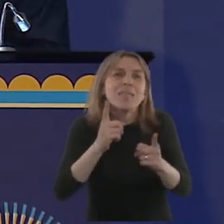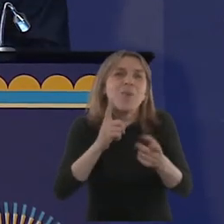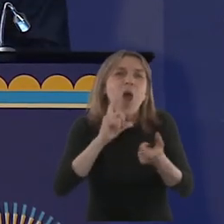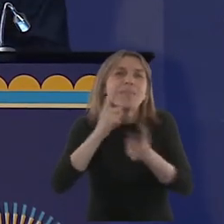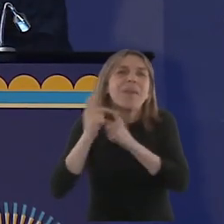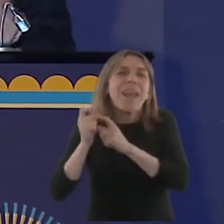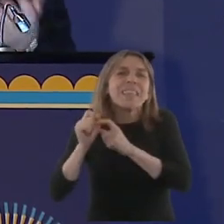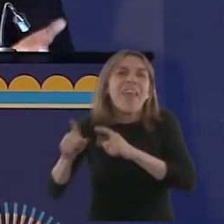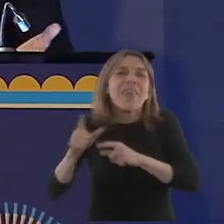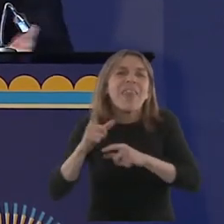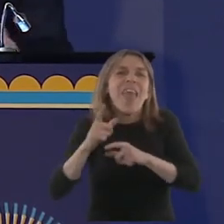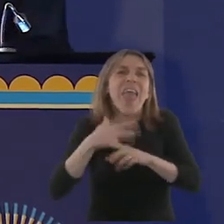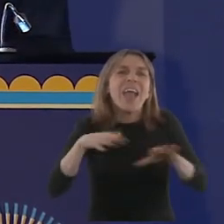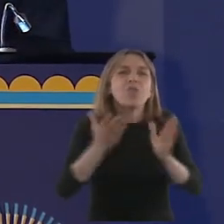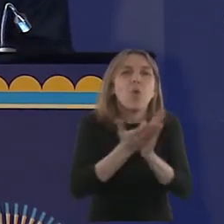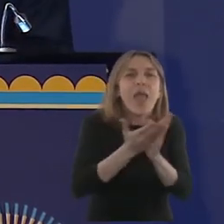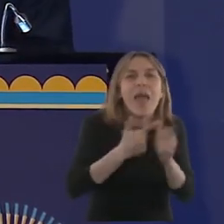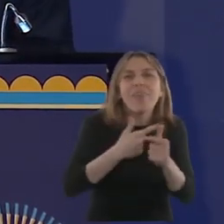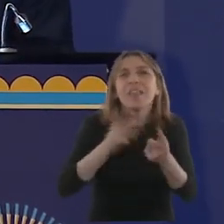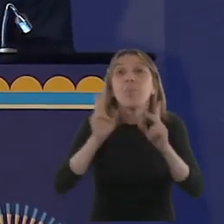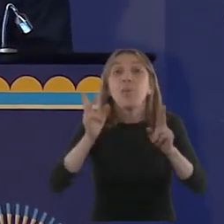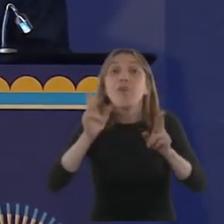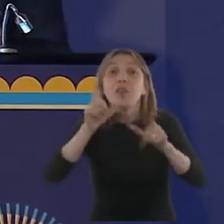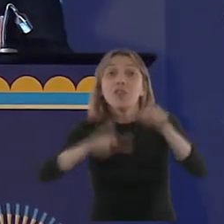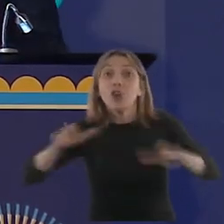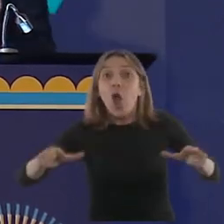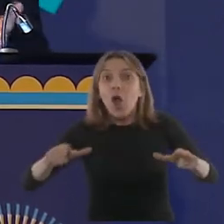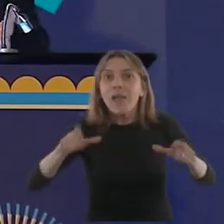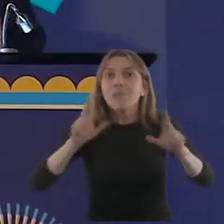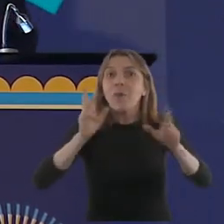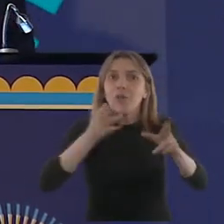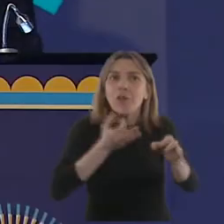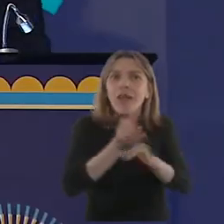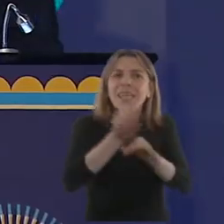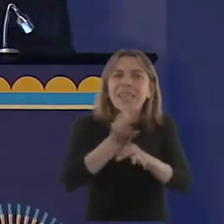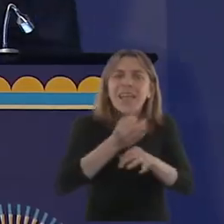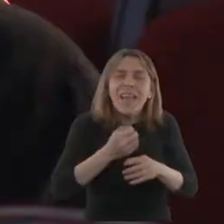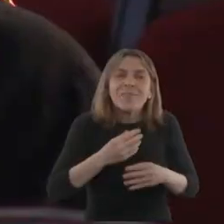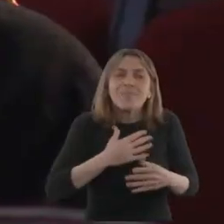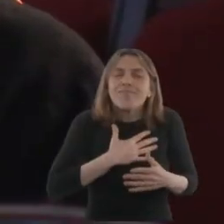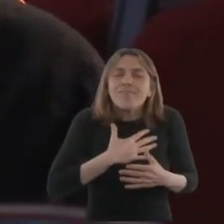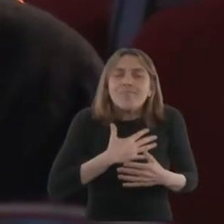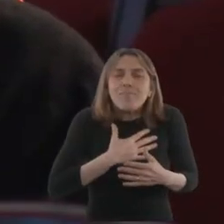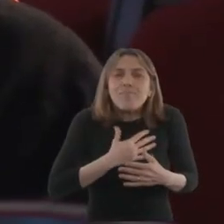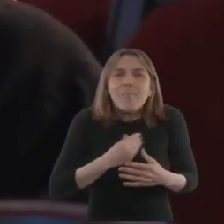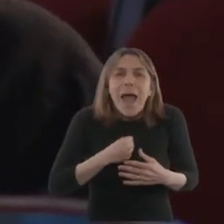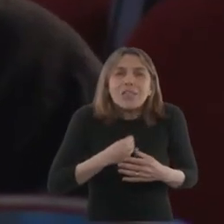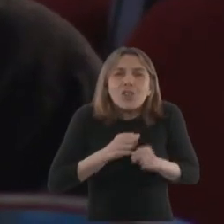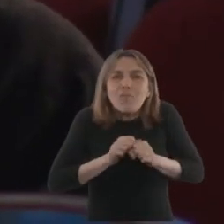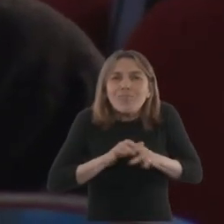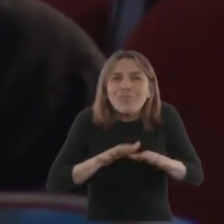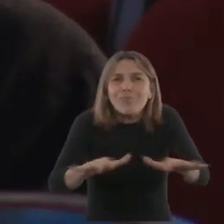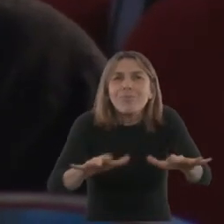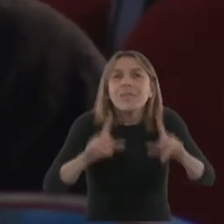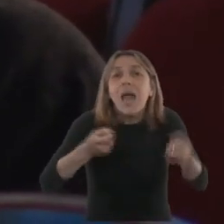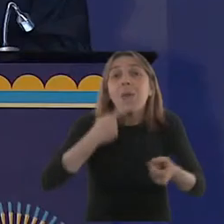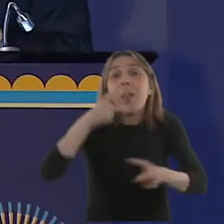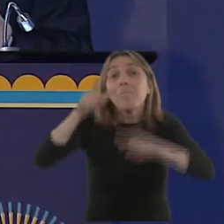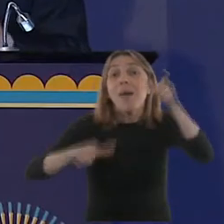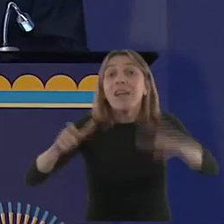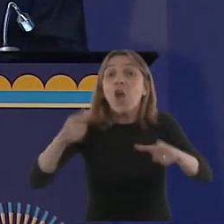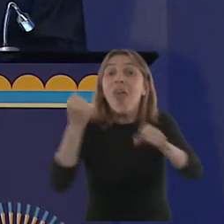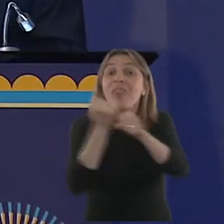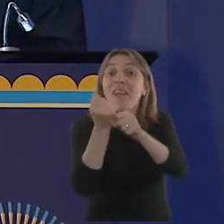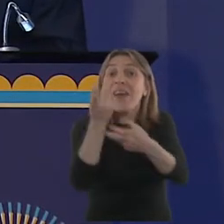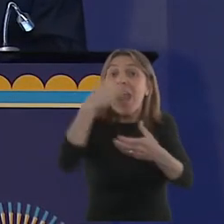estudiantes, los profesores que hacen de la enseñanza una pasión, ¿no? Y todos los trabajadores que sienten a la UBA